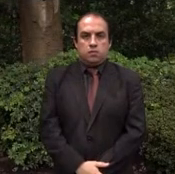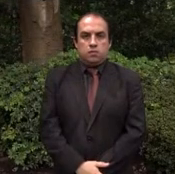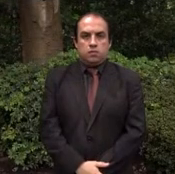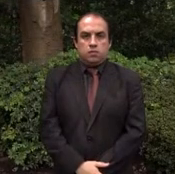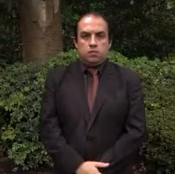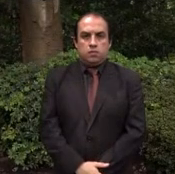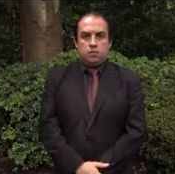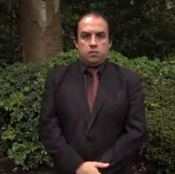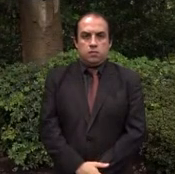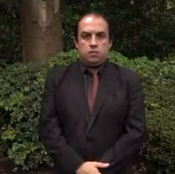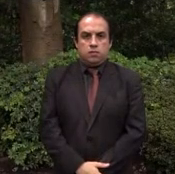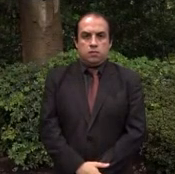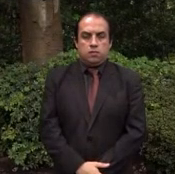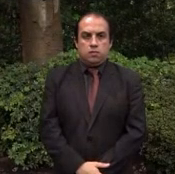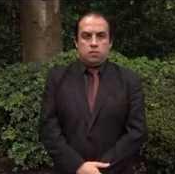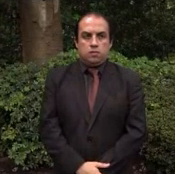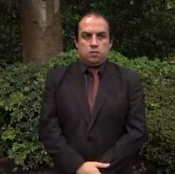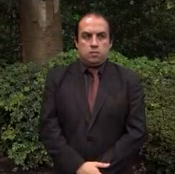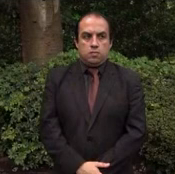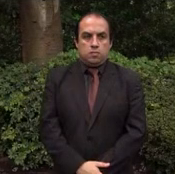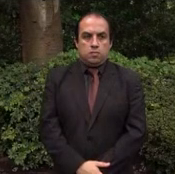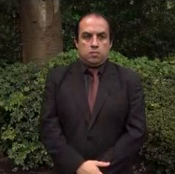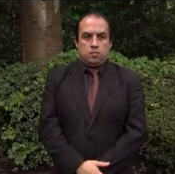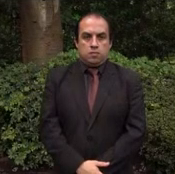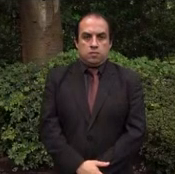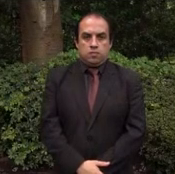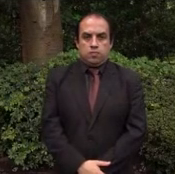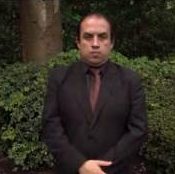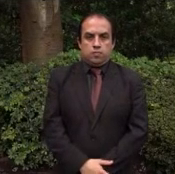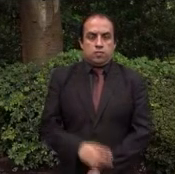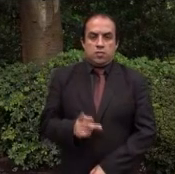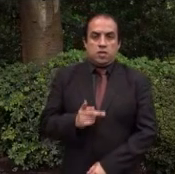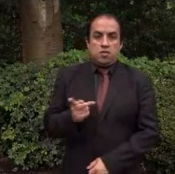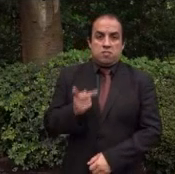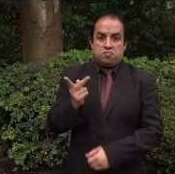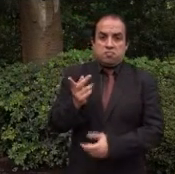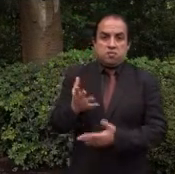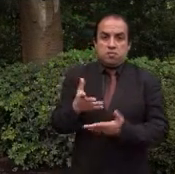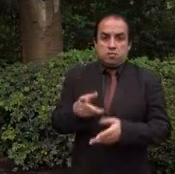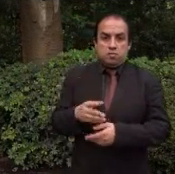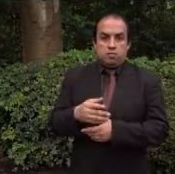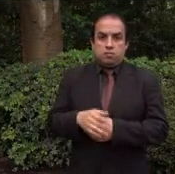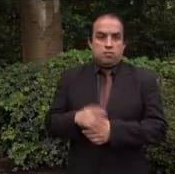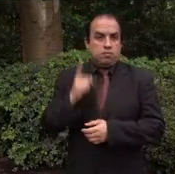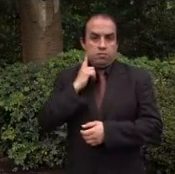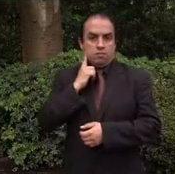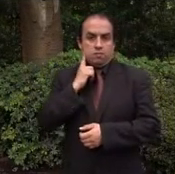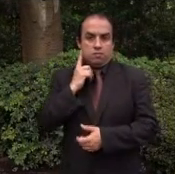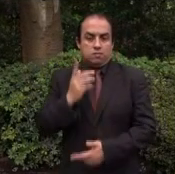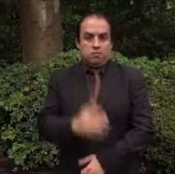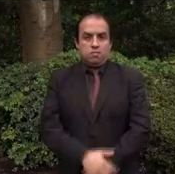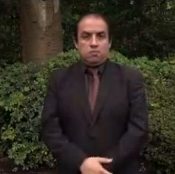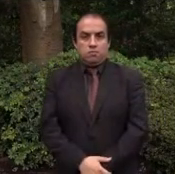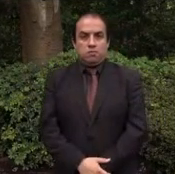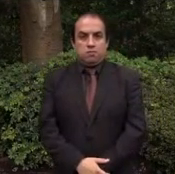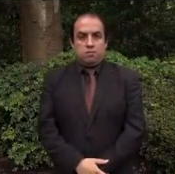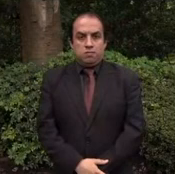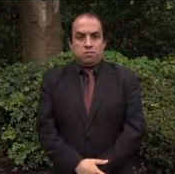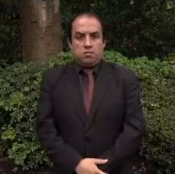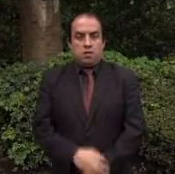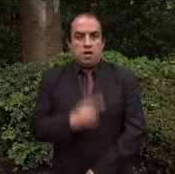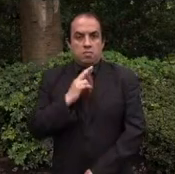estudios, y cuándo empiezan los trabajos. Ya empiezan los trabajos, tiene su estudio de impacto